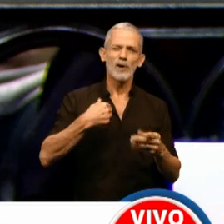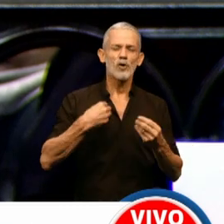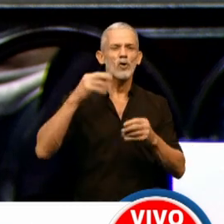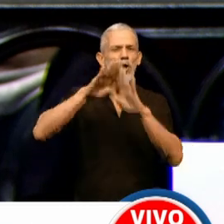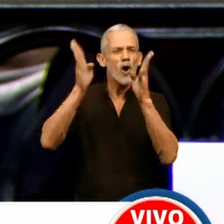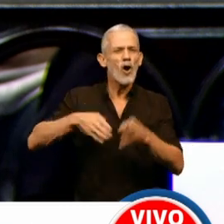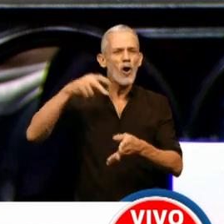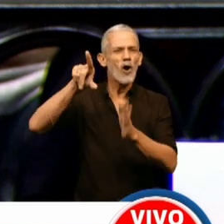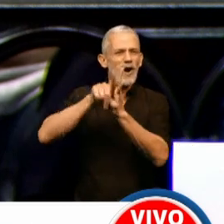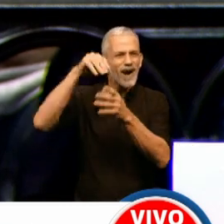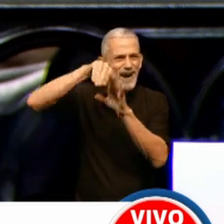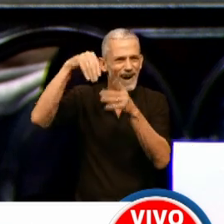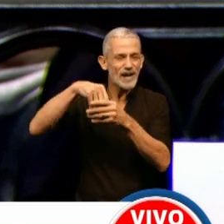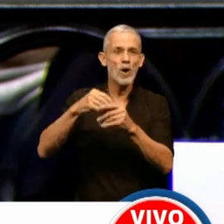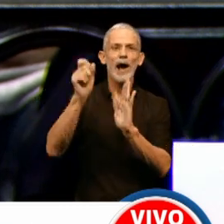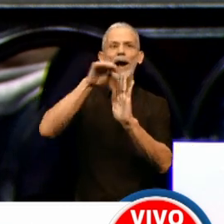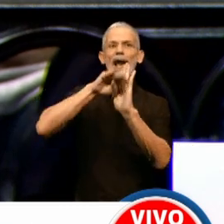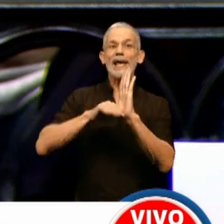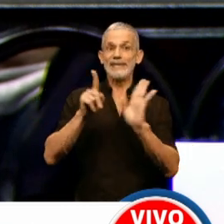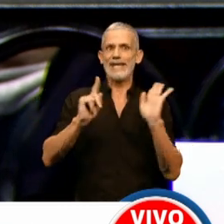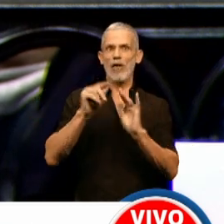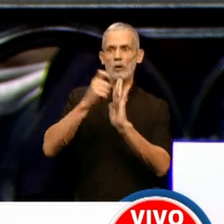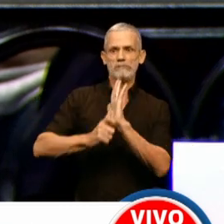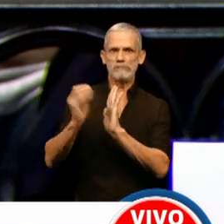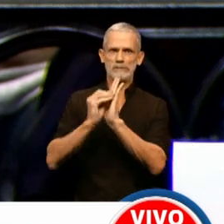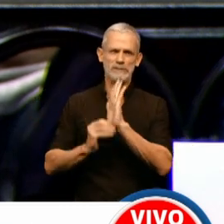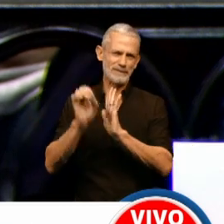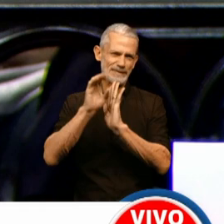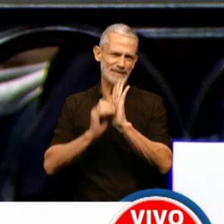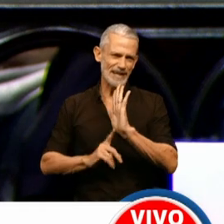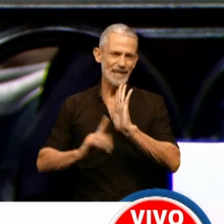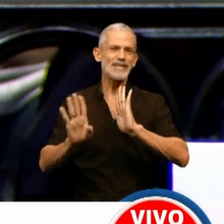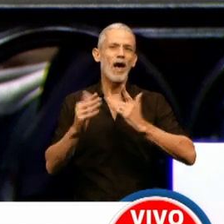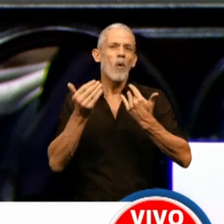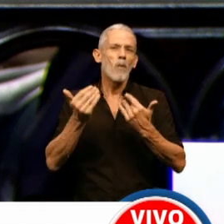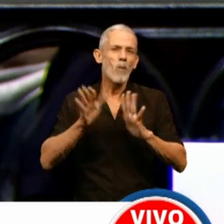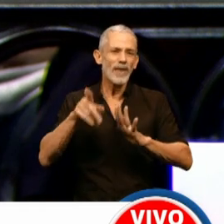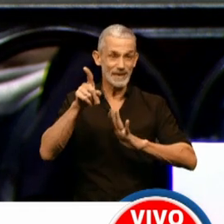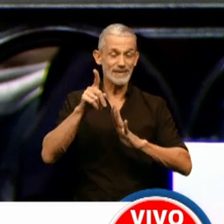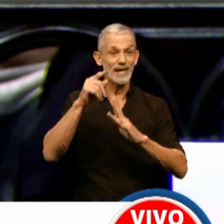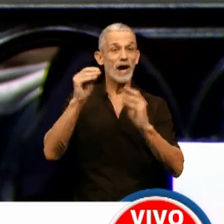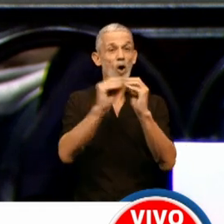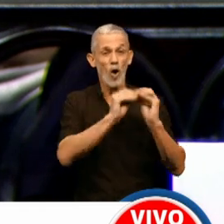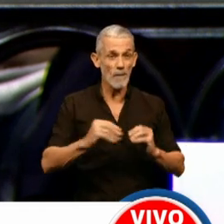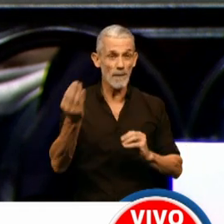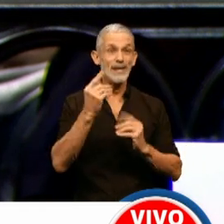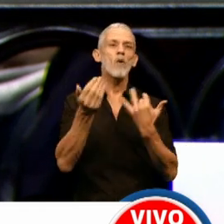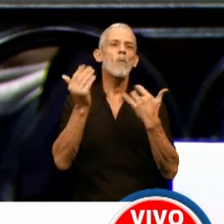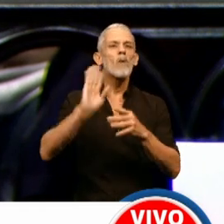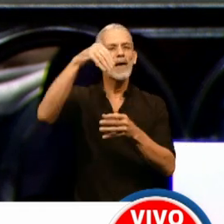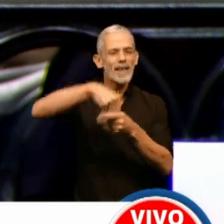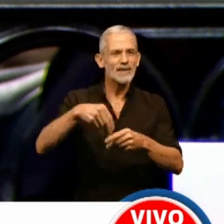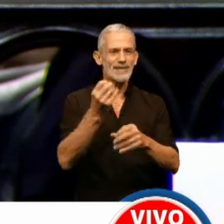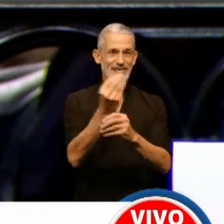consejo deliberante un listado paralelo un listado que permitiera que las compañeras ingresarán